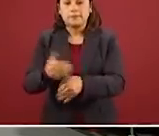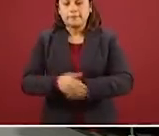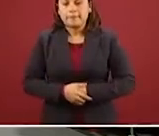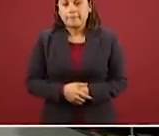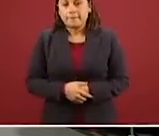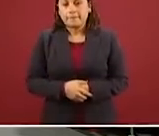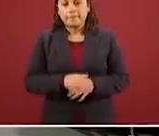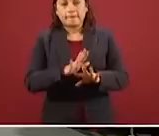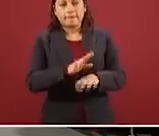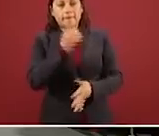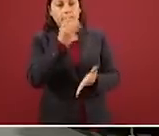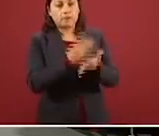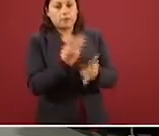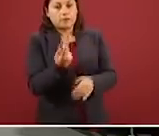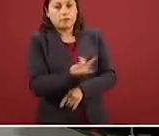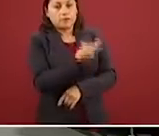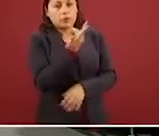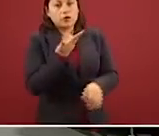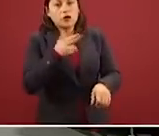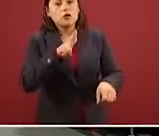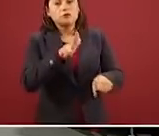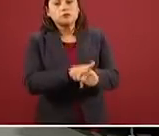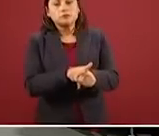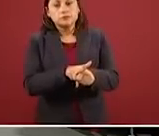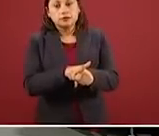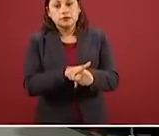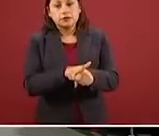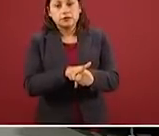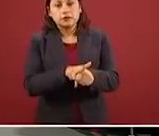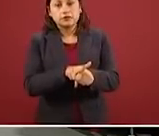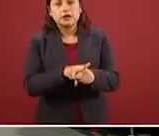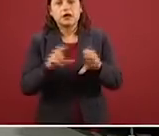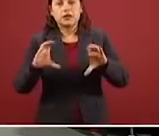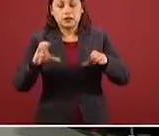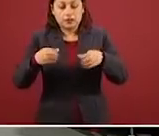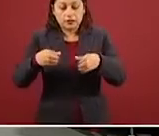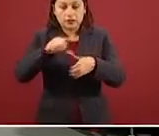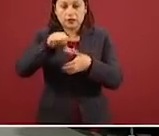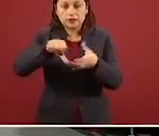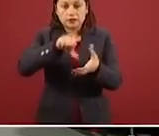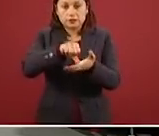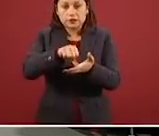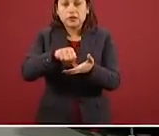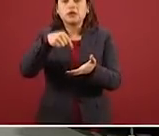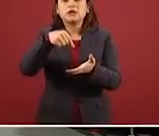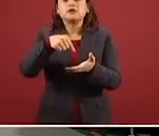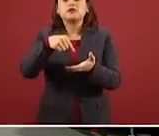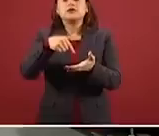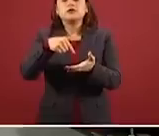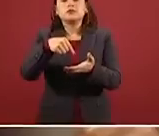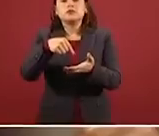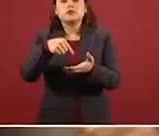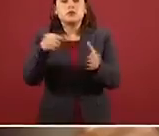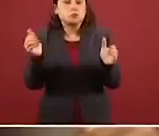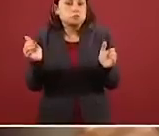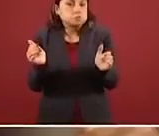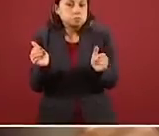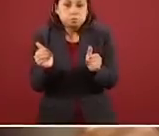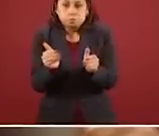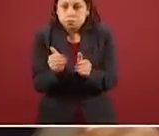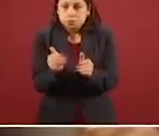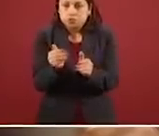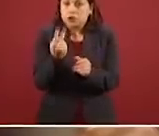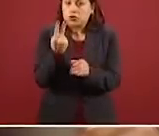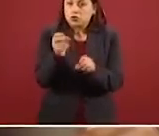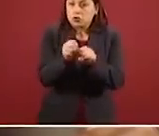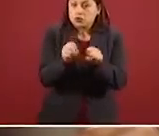Solo lo del hospital, el hospital, el centro comunitario es un, digamos, como algo pequeño, como dos consultorios